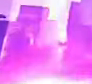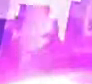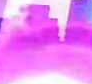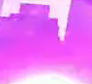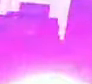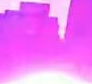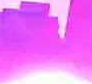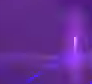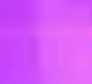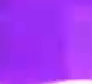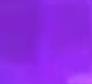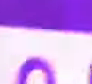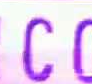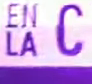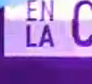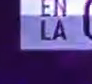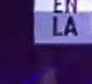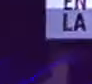Paquito